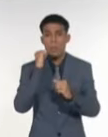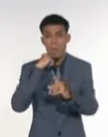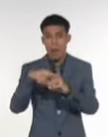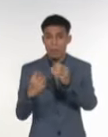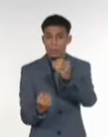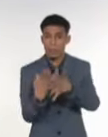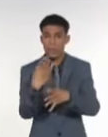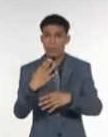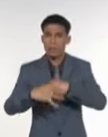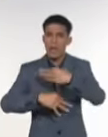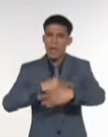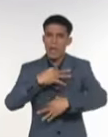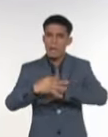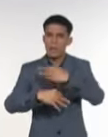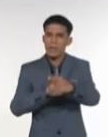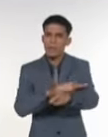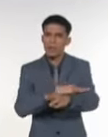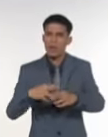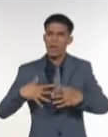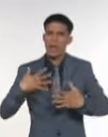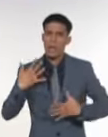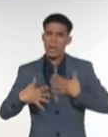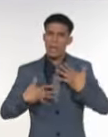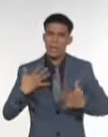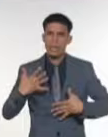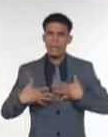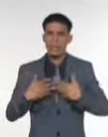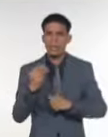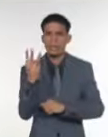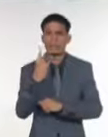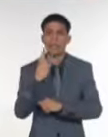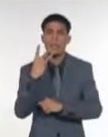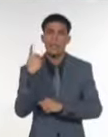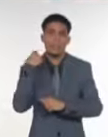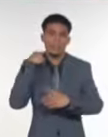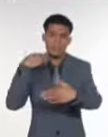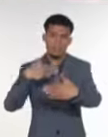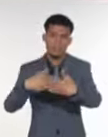el siguiente material las alegrías y peripecias de estas tres décadas.